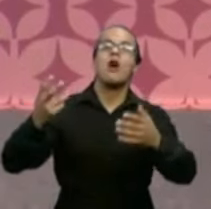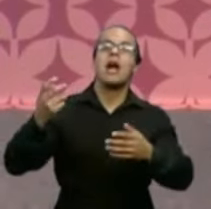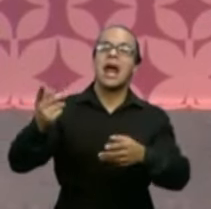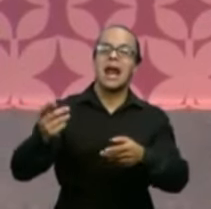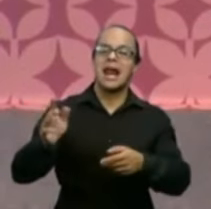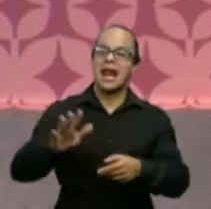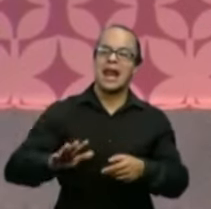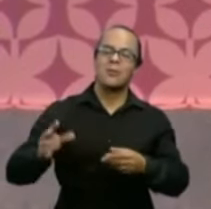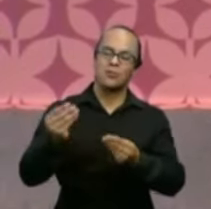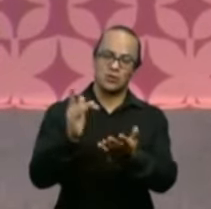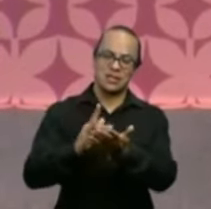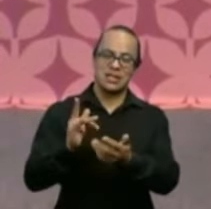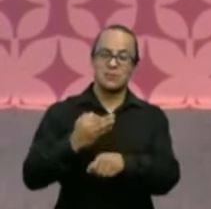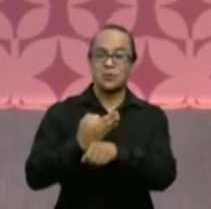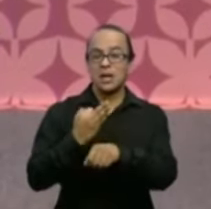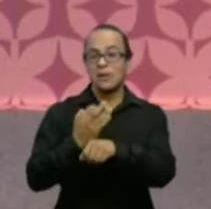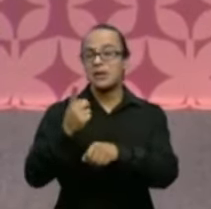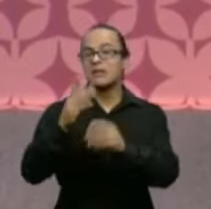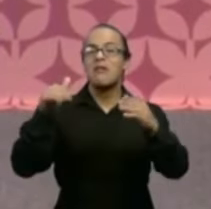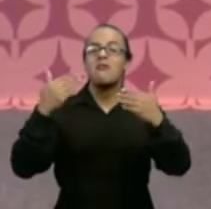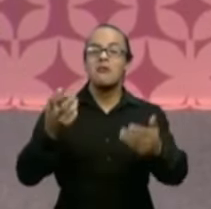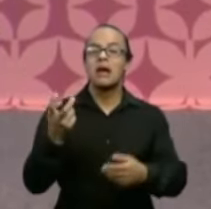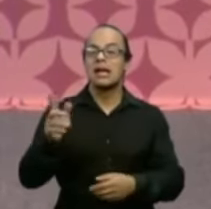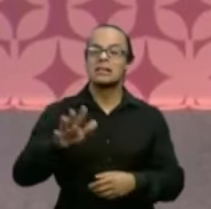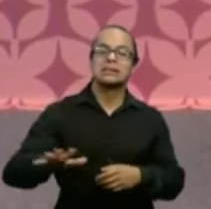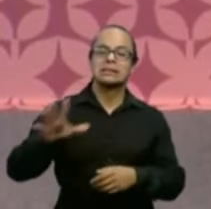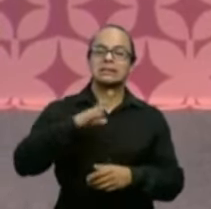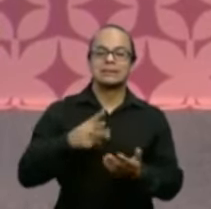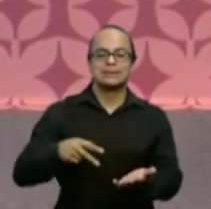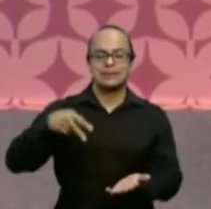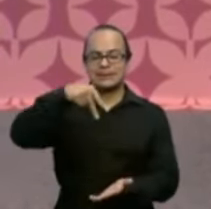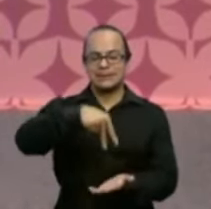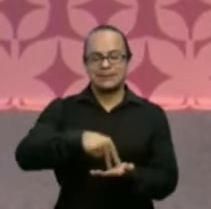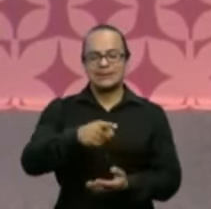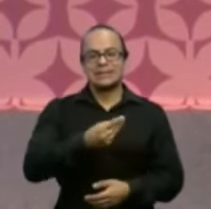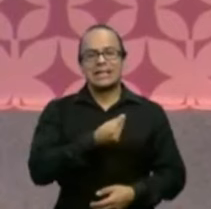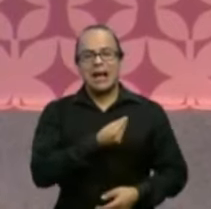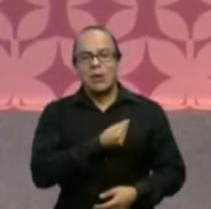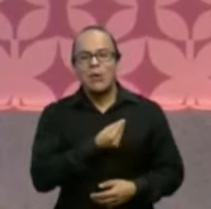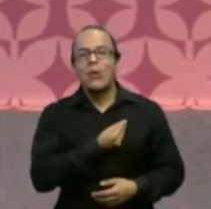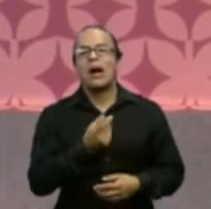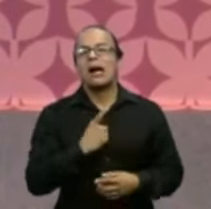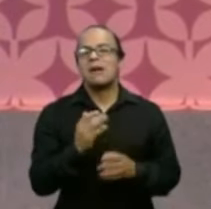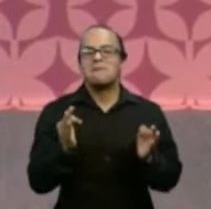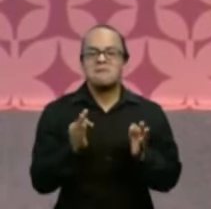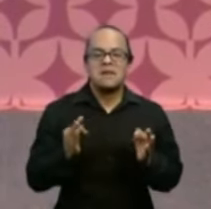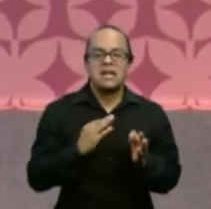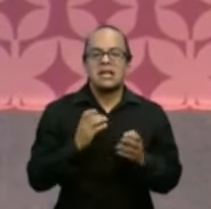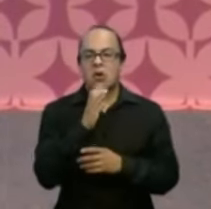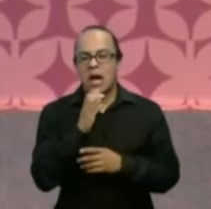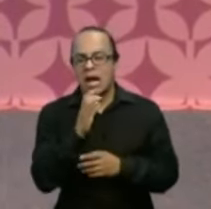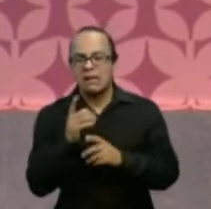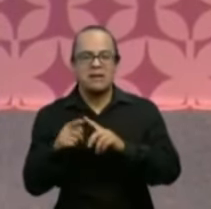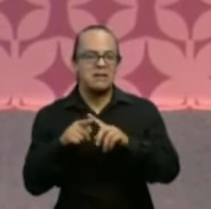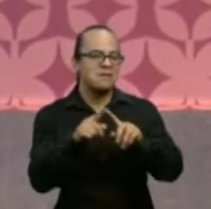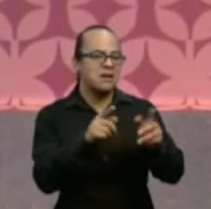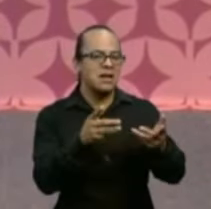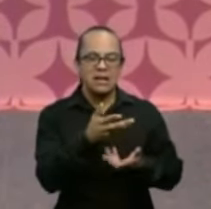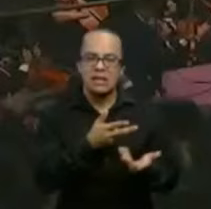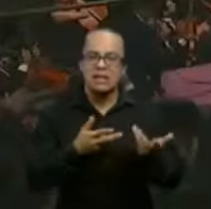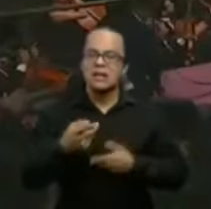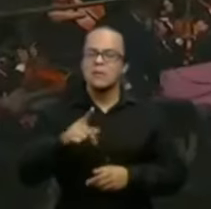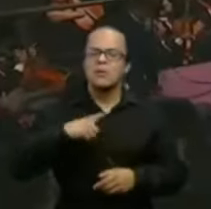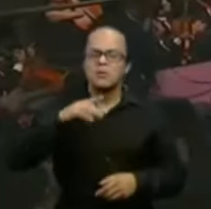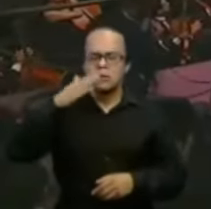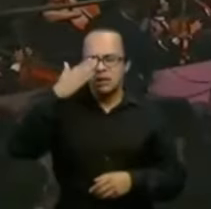muy fuerte para ellos, pues que están de pie, están soportando ahí el tiempo, pero sin embargo, saben que están en mi